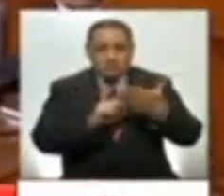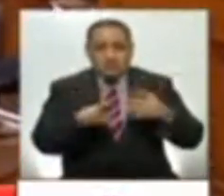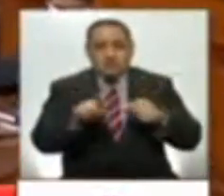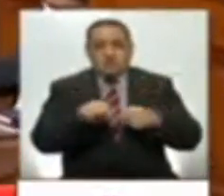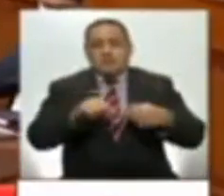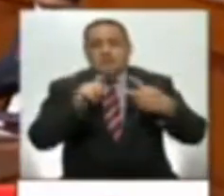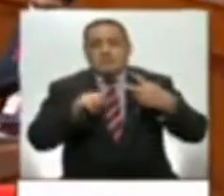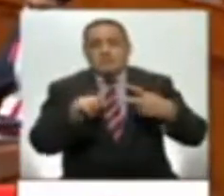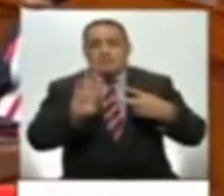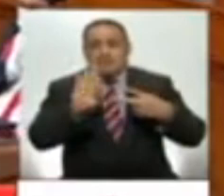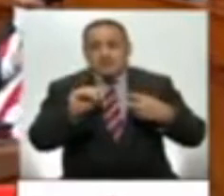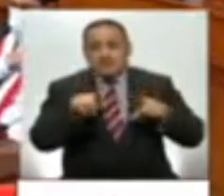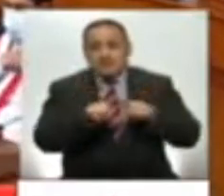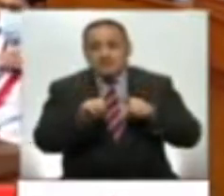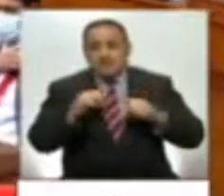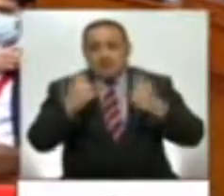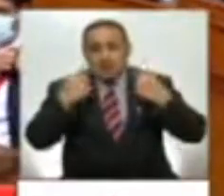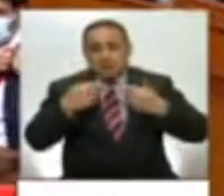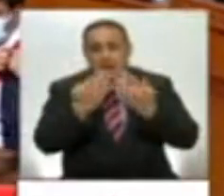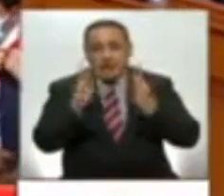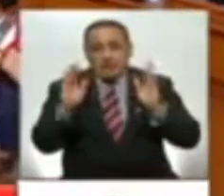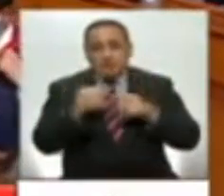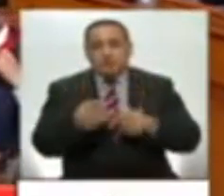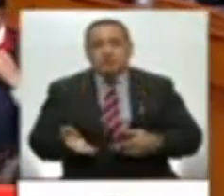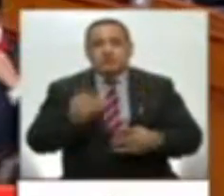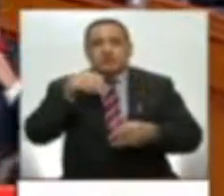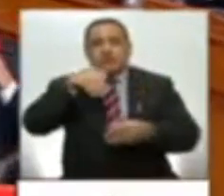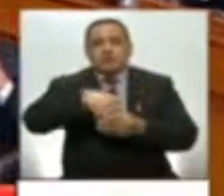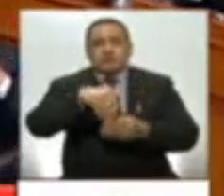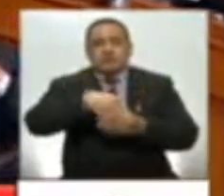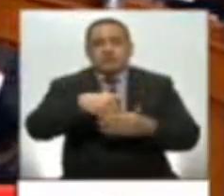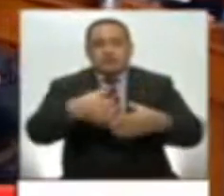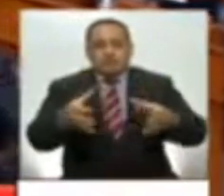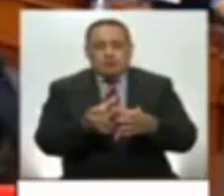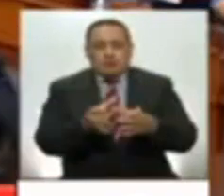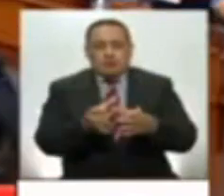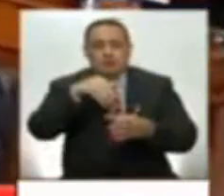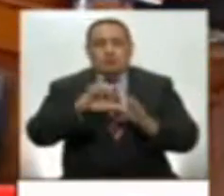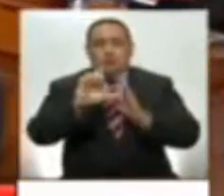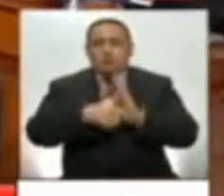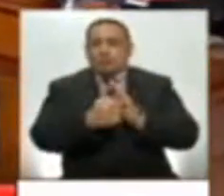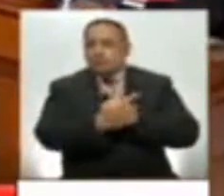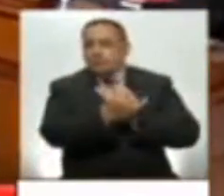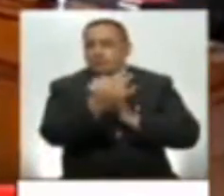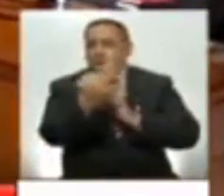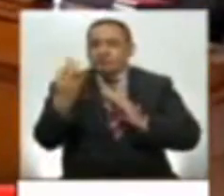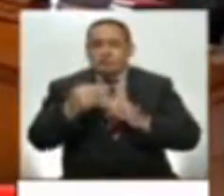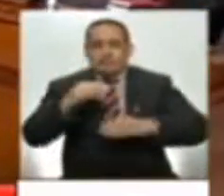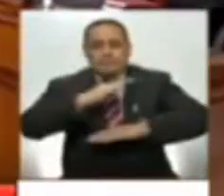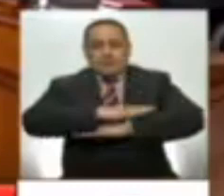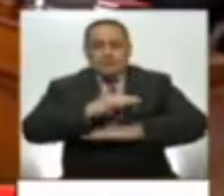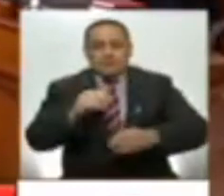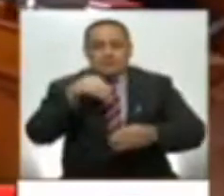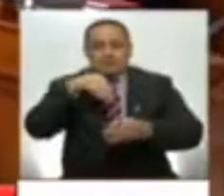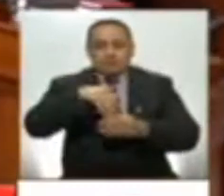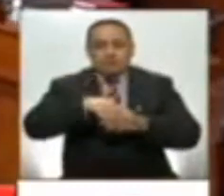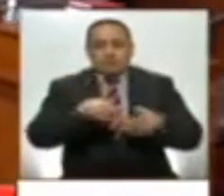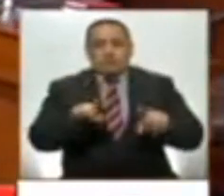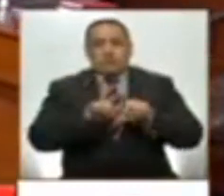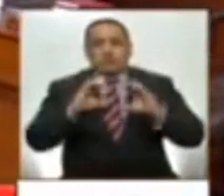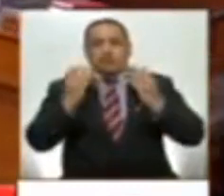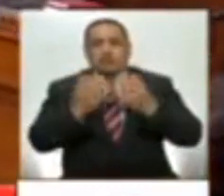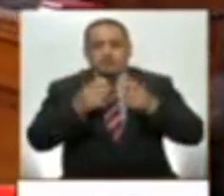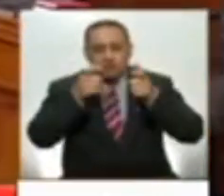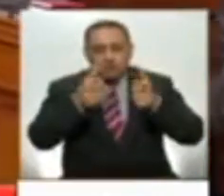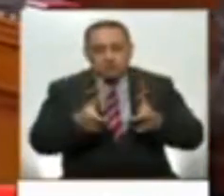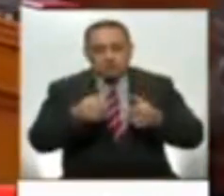B. Reabierta la sesión, el presidente deposita su voto en el ánfora, luego lo harán los demás miembros de la mesa y los congresistas